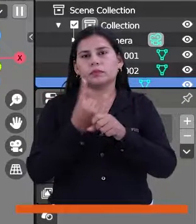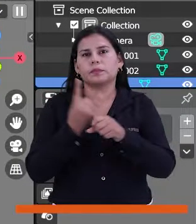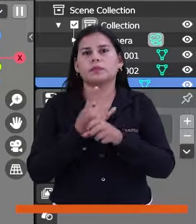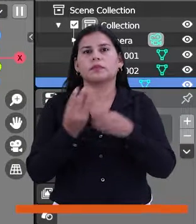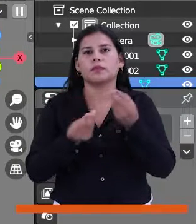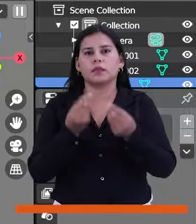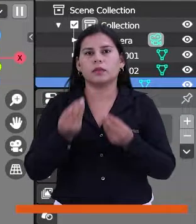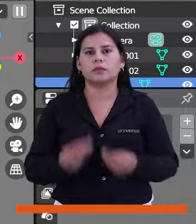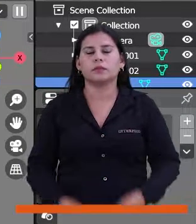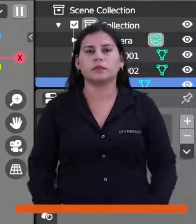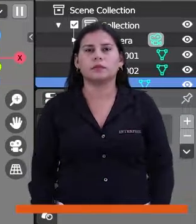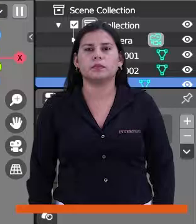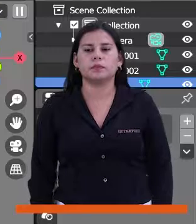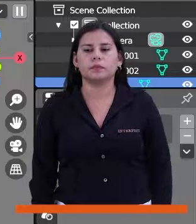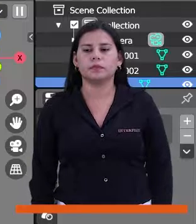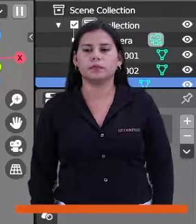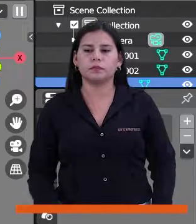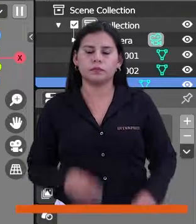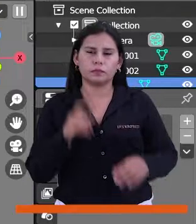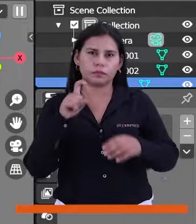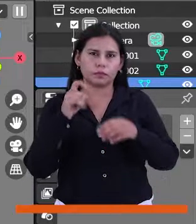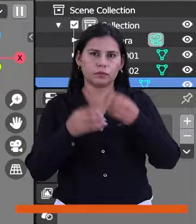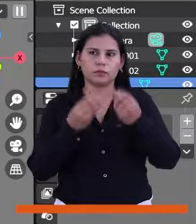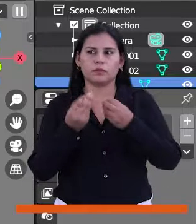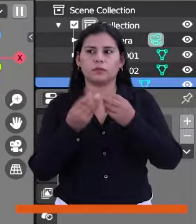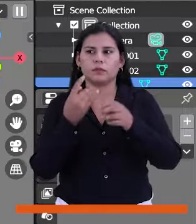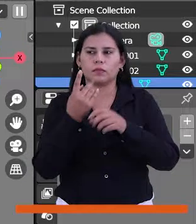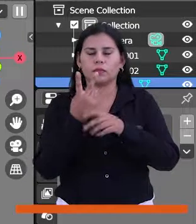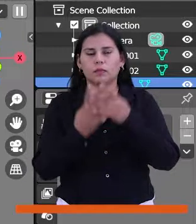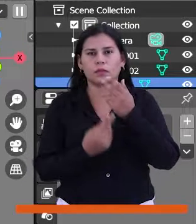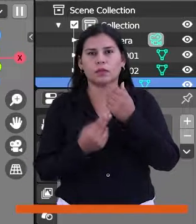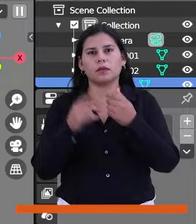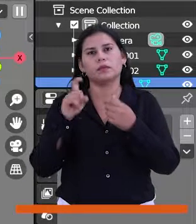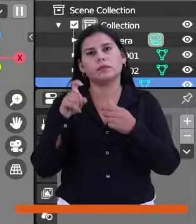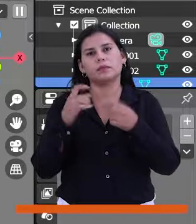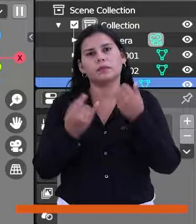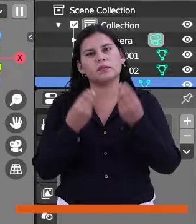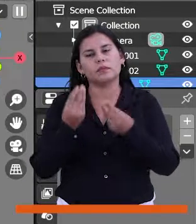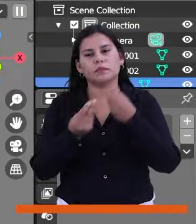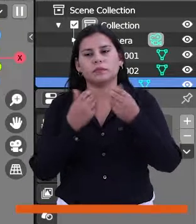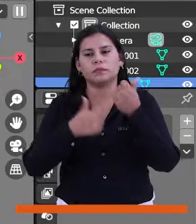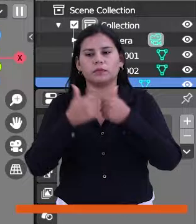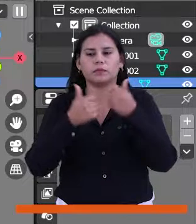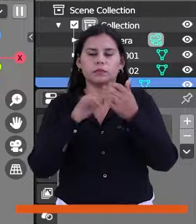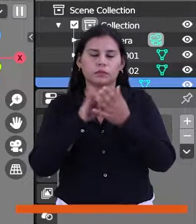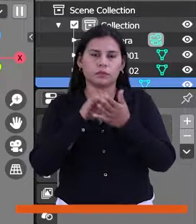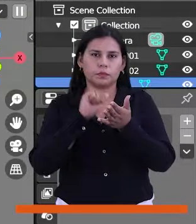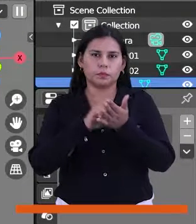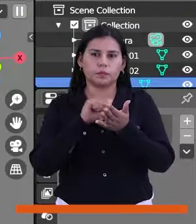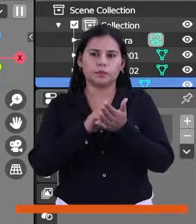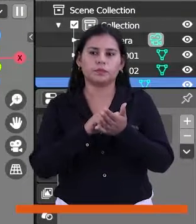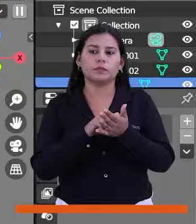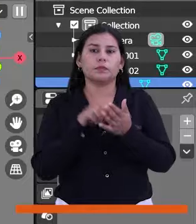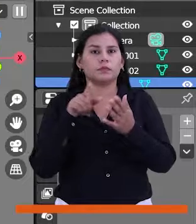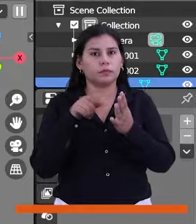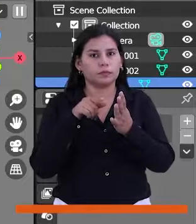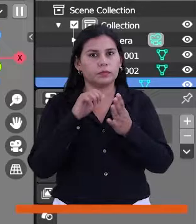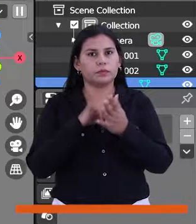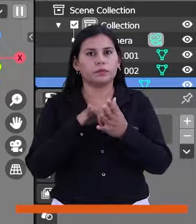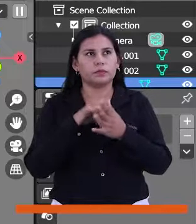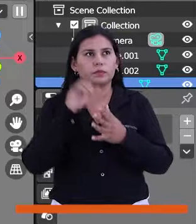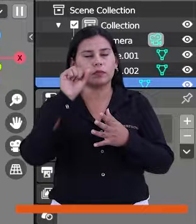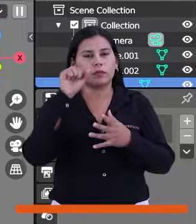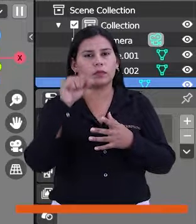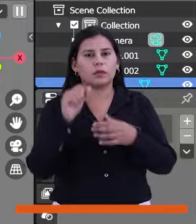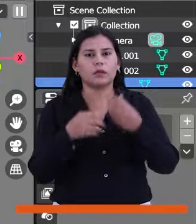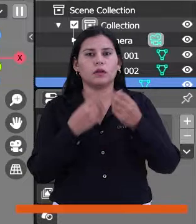una textura. Entonces, para aplicar una textura, lo primero que debemos hacer nosotros es aplicarle un material. Eso sí,